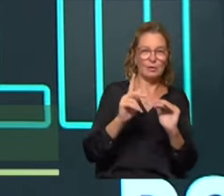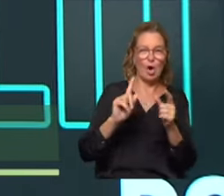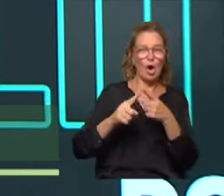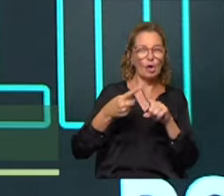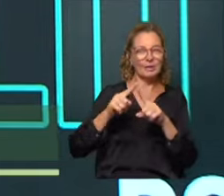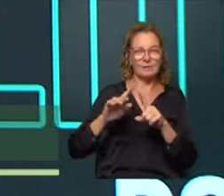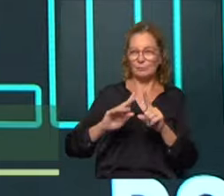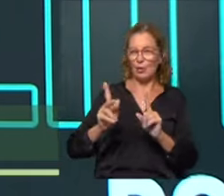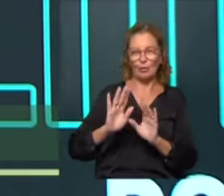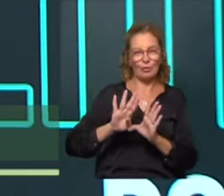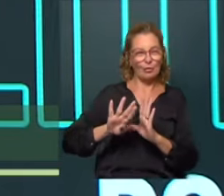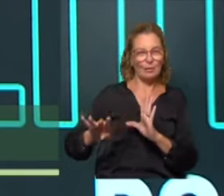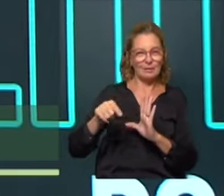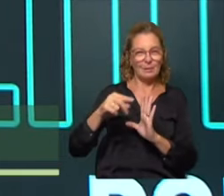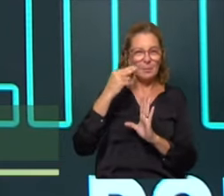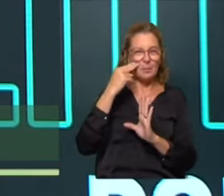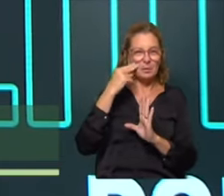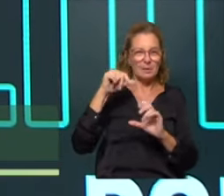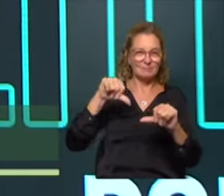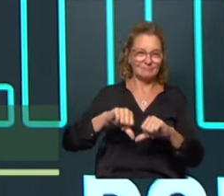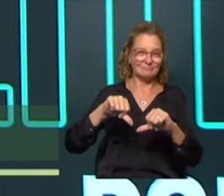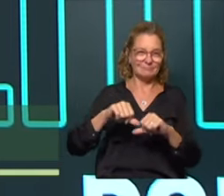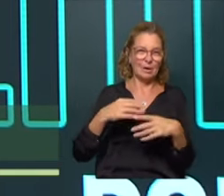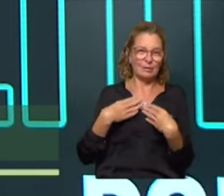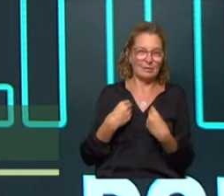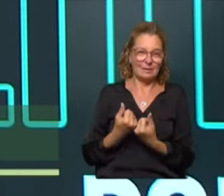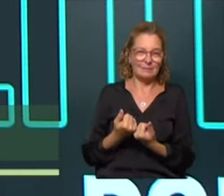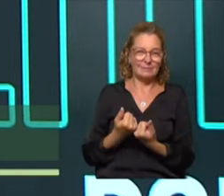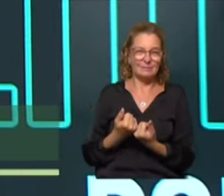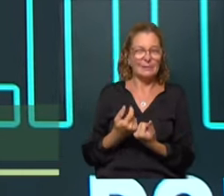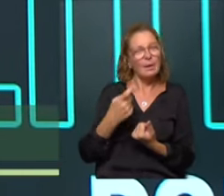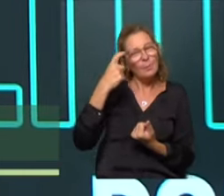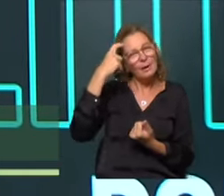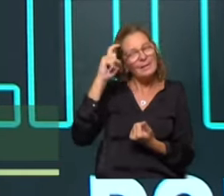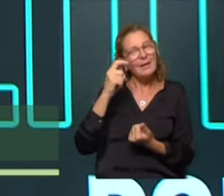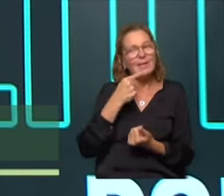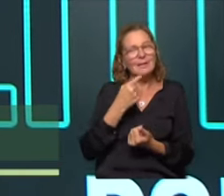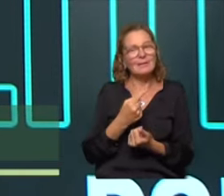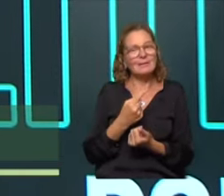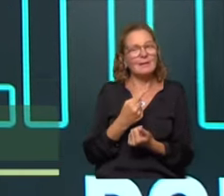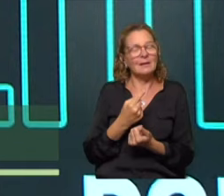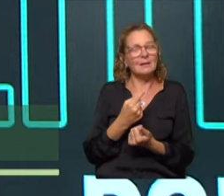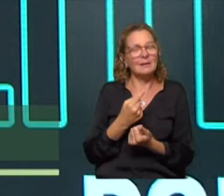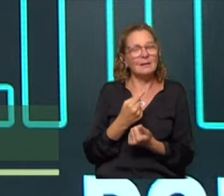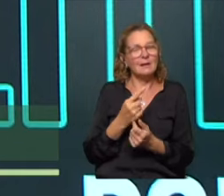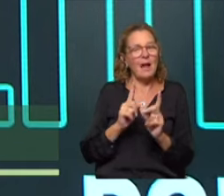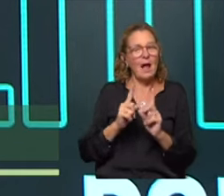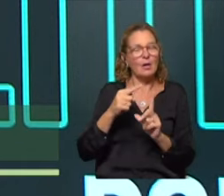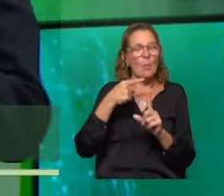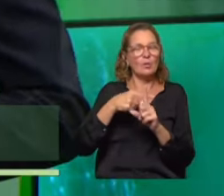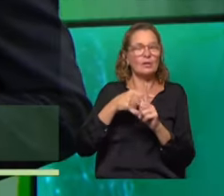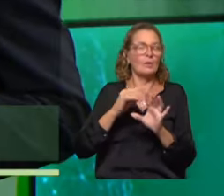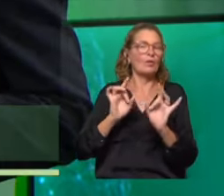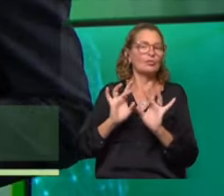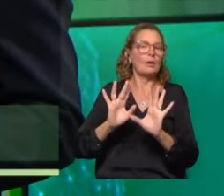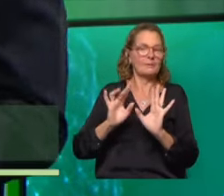al no abordar esa parte negativa con lo que está sintiendo, ¿no? Es decir, está la idea de generar las condiciones positivas. Sí, no quiero ir de tema, pero hay